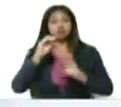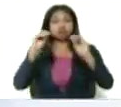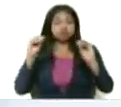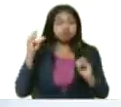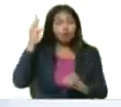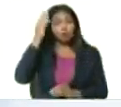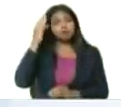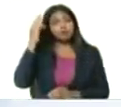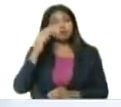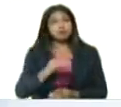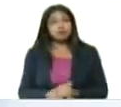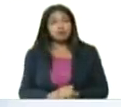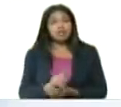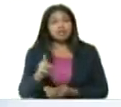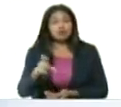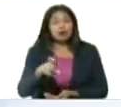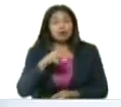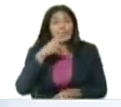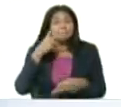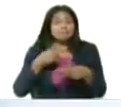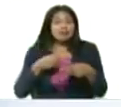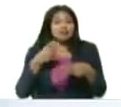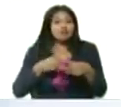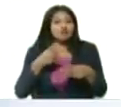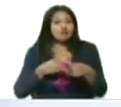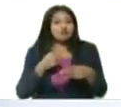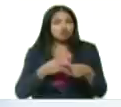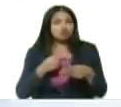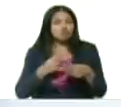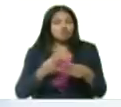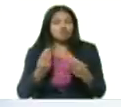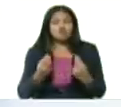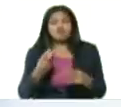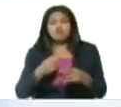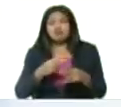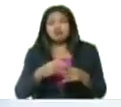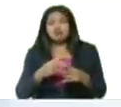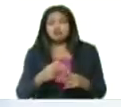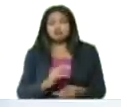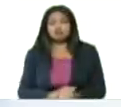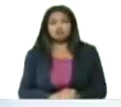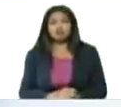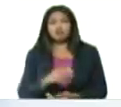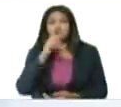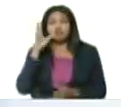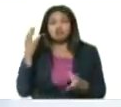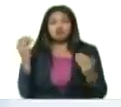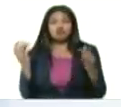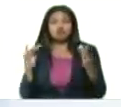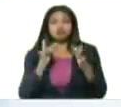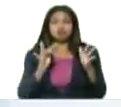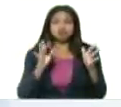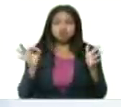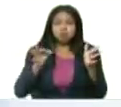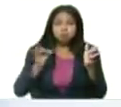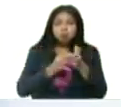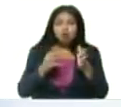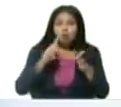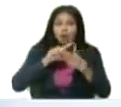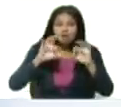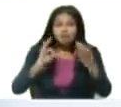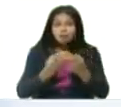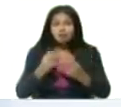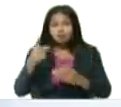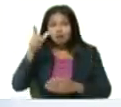Es altamente peligroso y de alto nivel de contagio a la familia si usted tiene